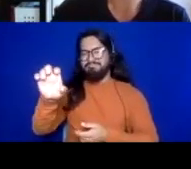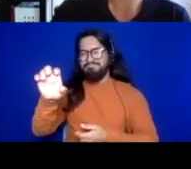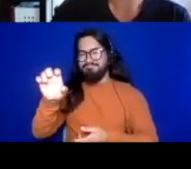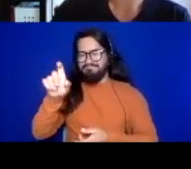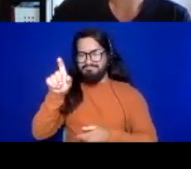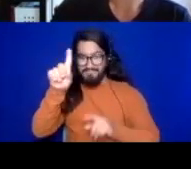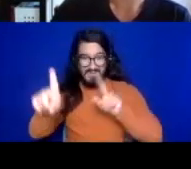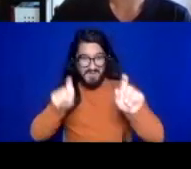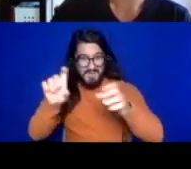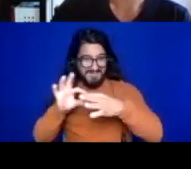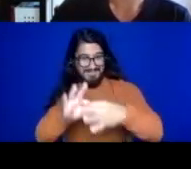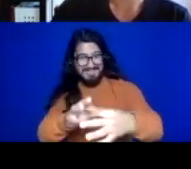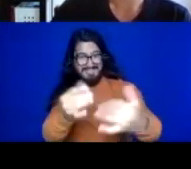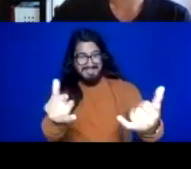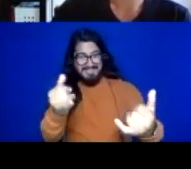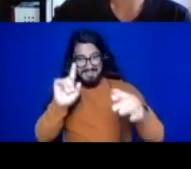¿Alguna pregunta?